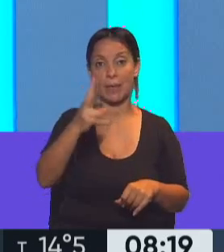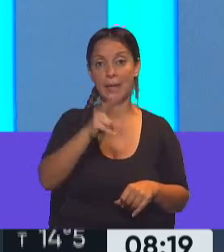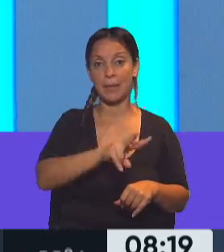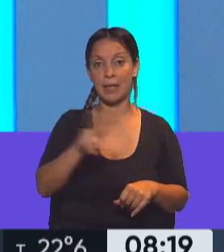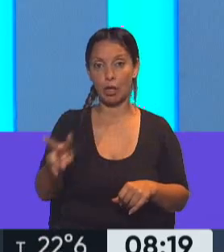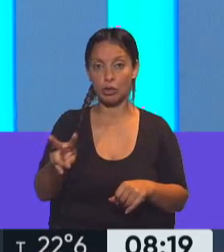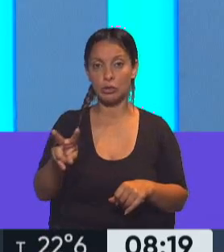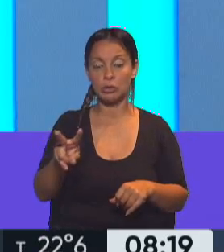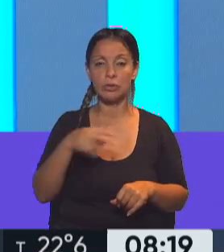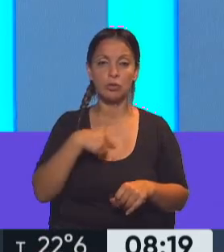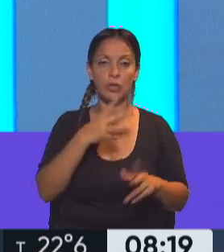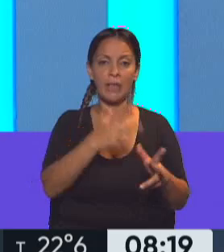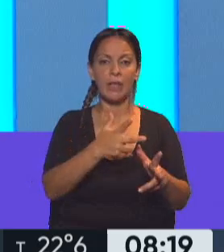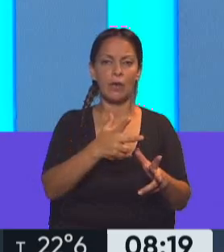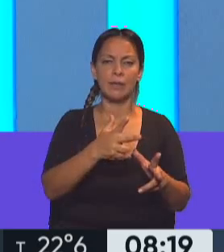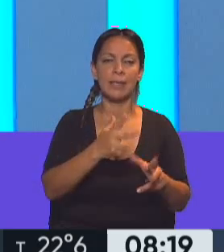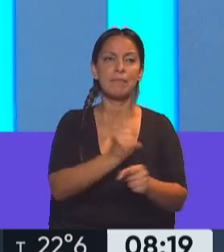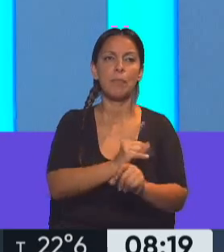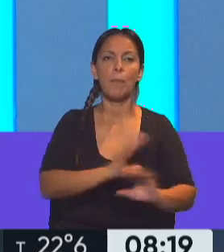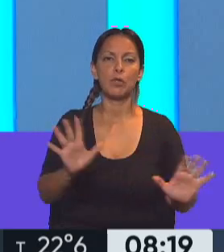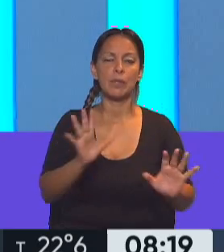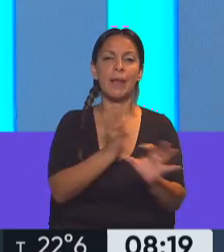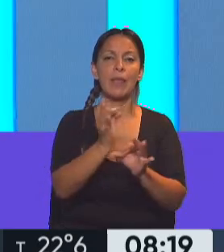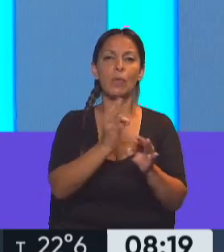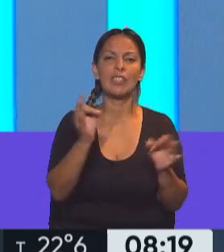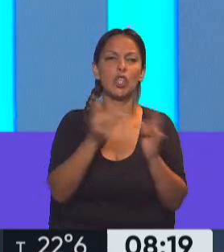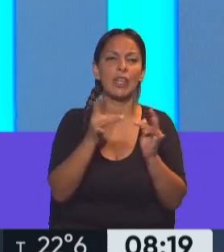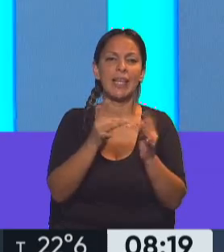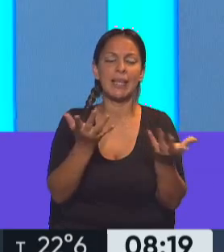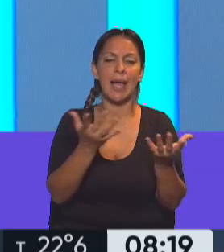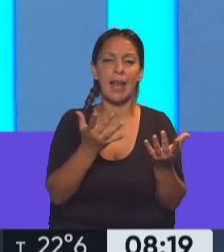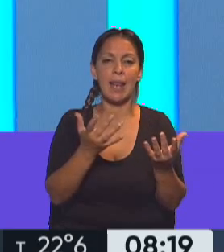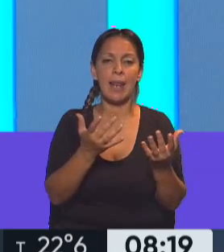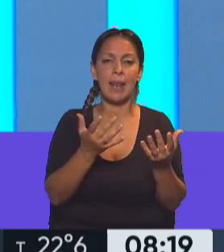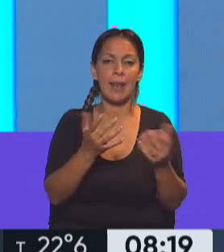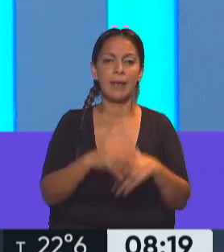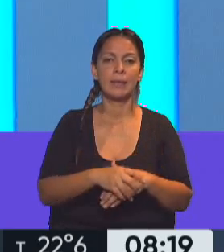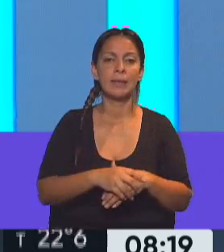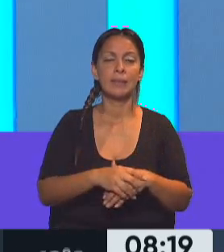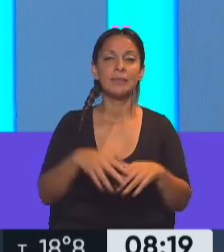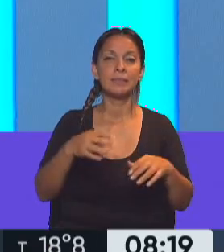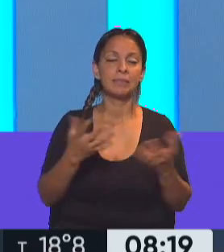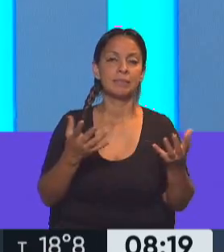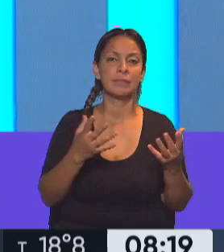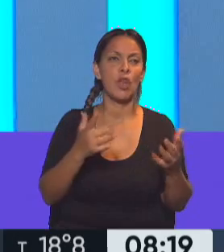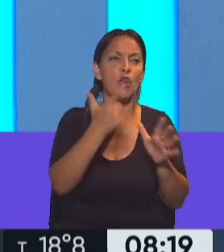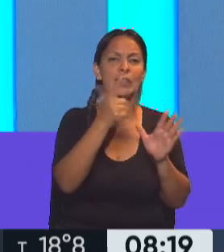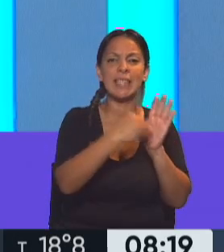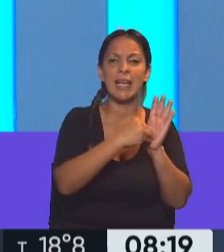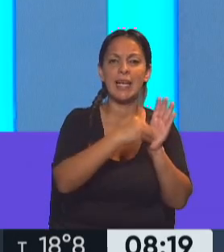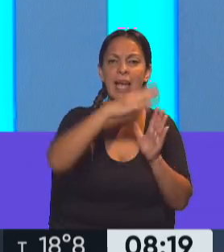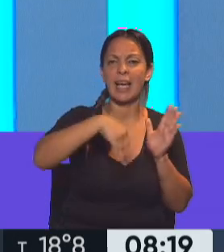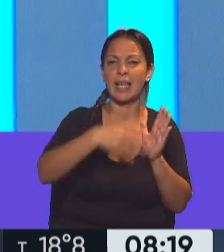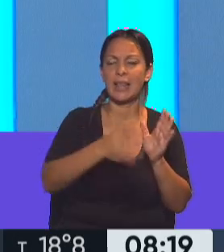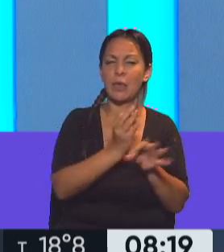es inadmisible que la educación digital no sea, lo pongo por la negativa, no sea protagonista en la agenda de la comunidad educativa.